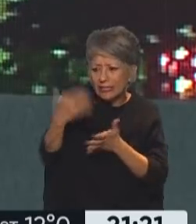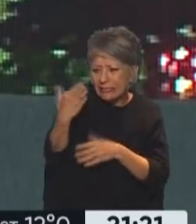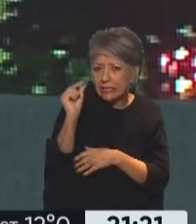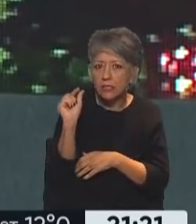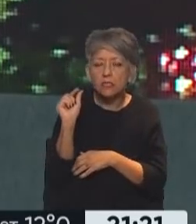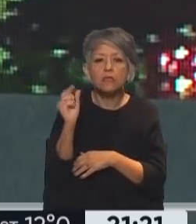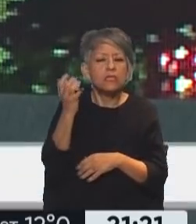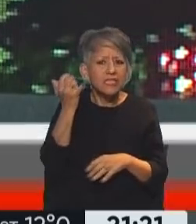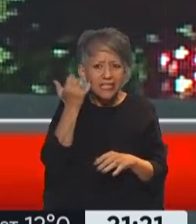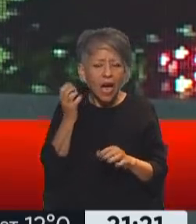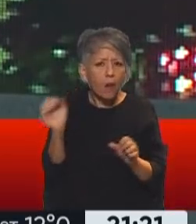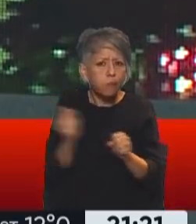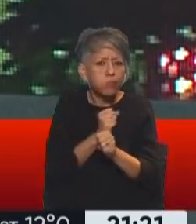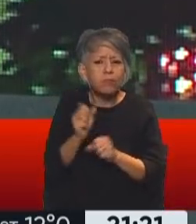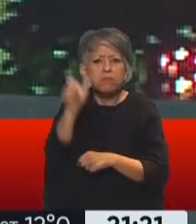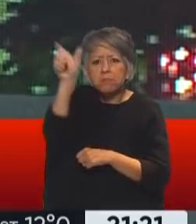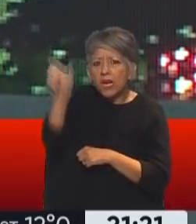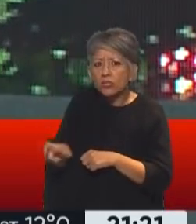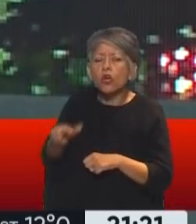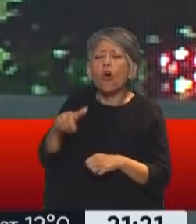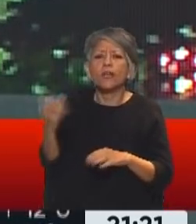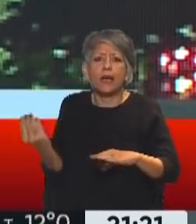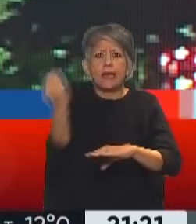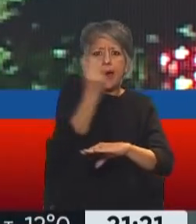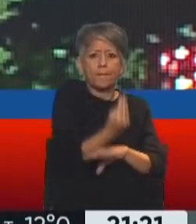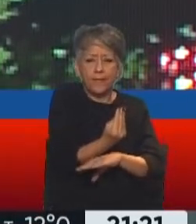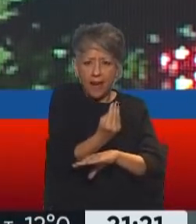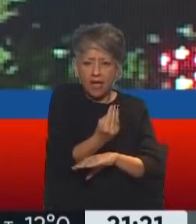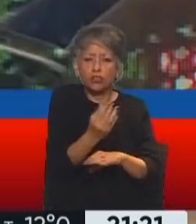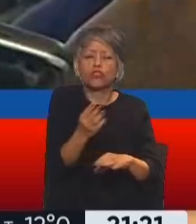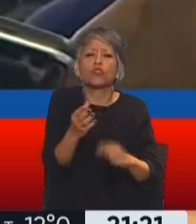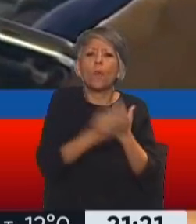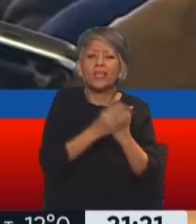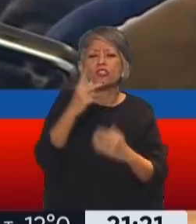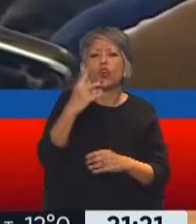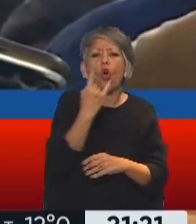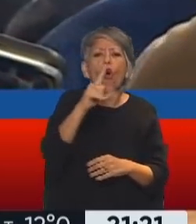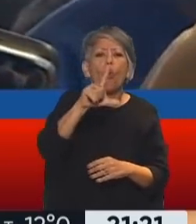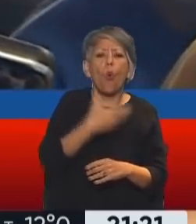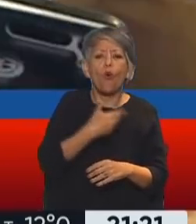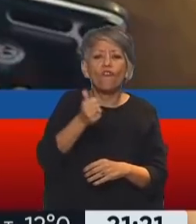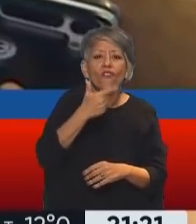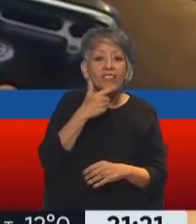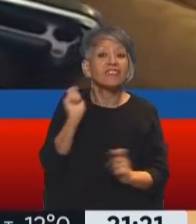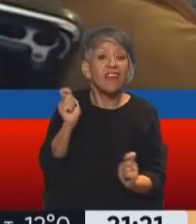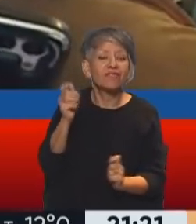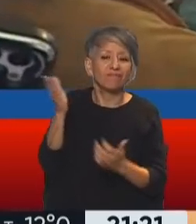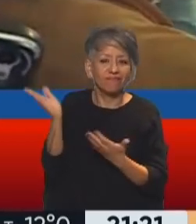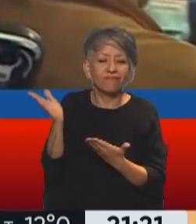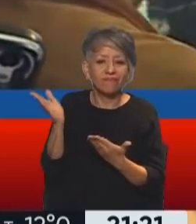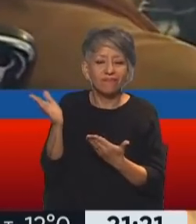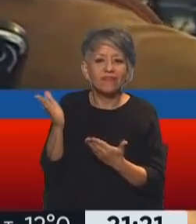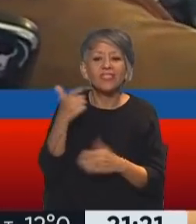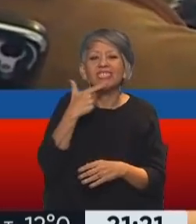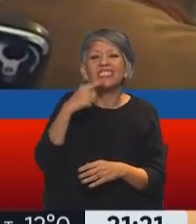está el nombre de la persona que va a reemplazar a Matías Culfas y el nombre es el